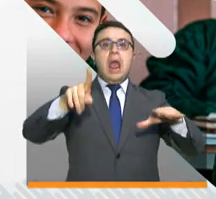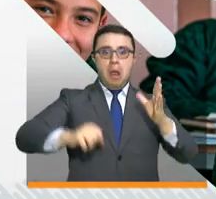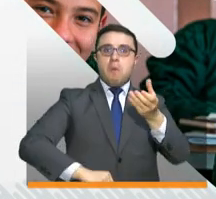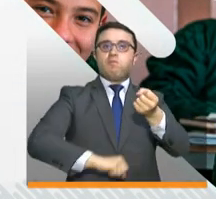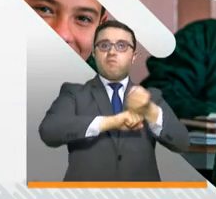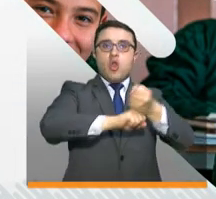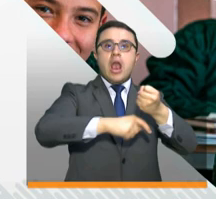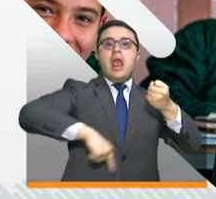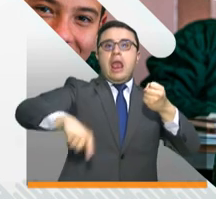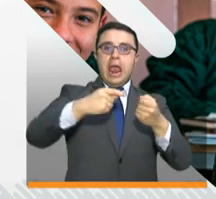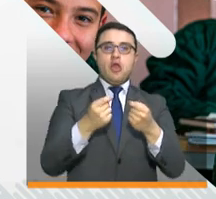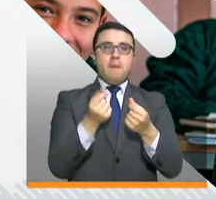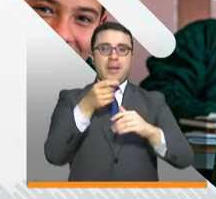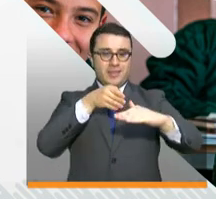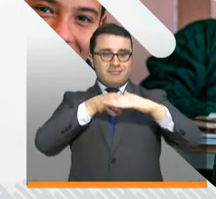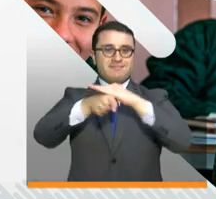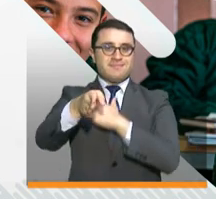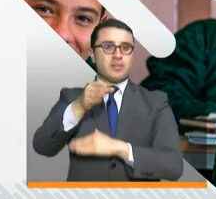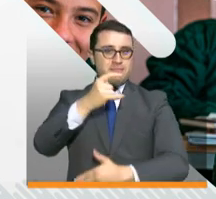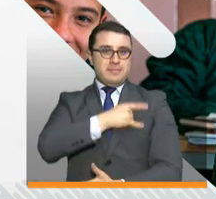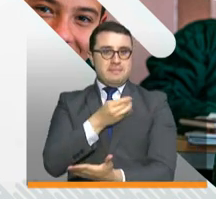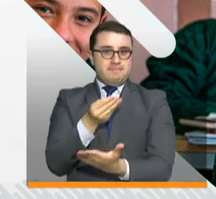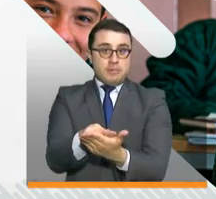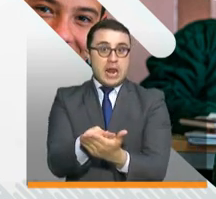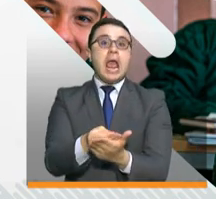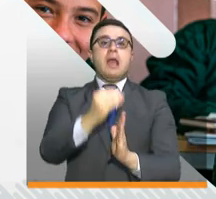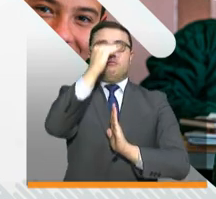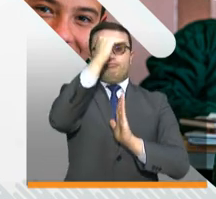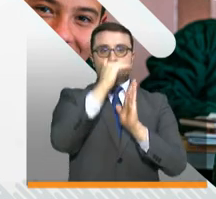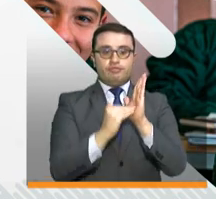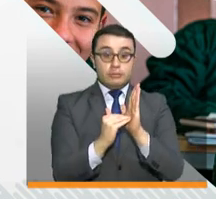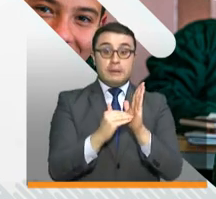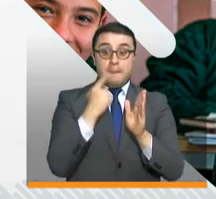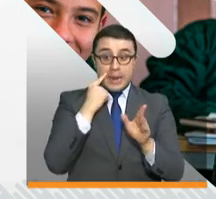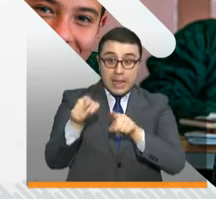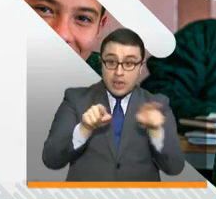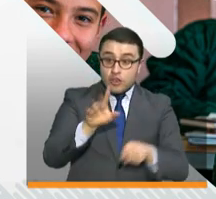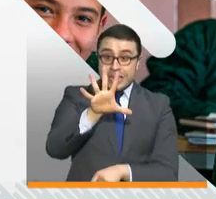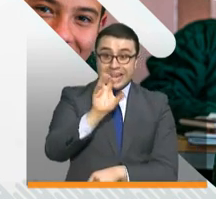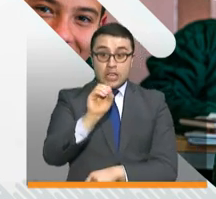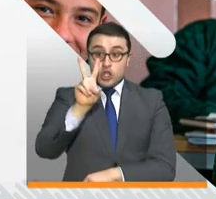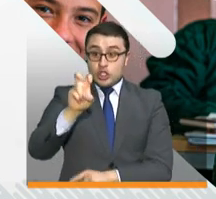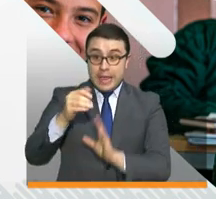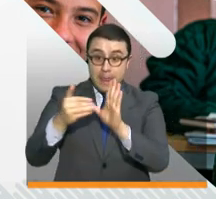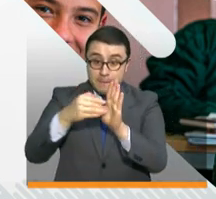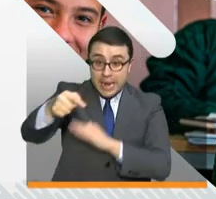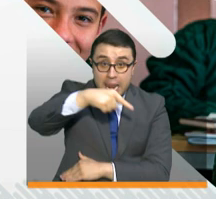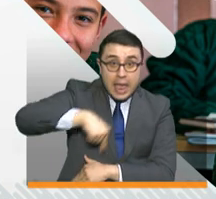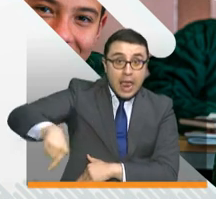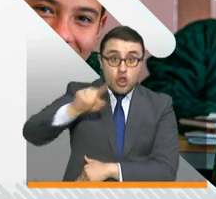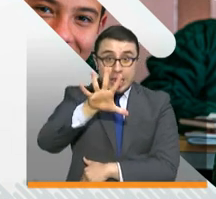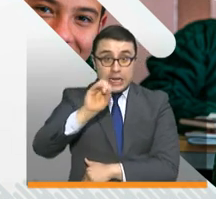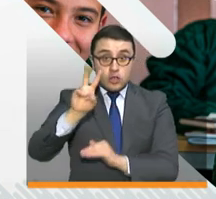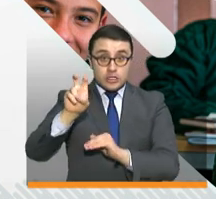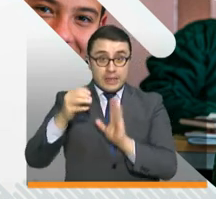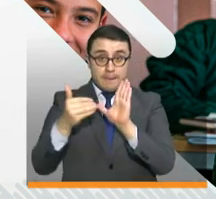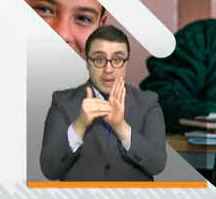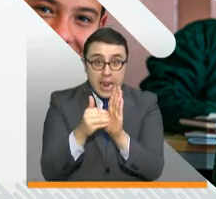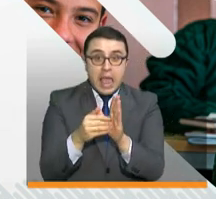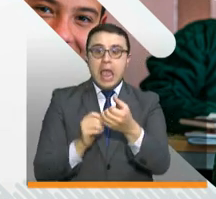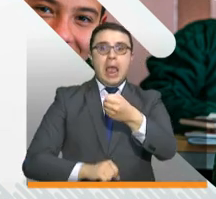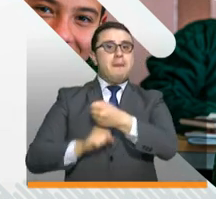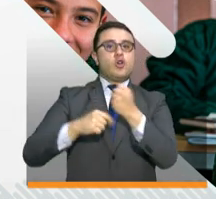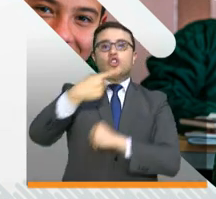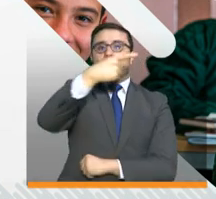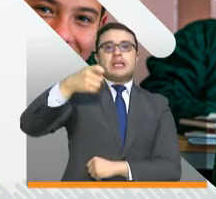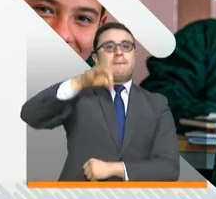descuento supremamente significativo, y de ellos 507 mil, presidente, ya como usted lo mencionaba ahorita en su intervención, con un apoyo